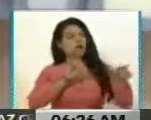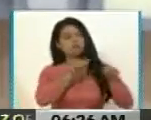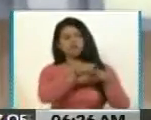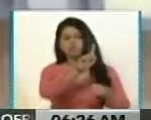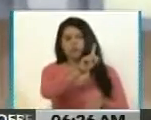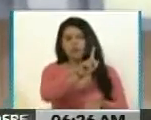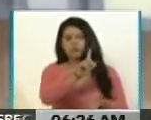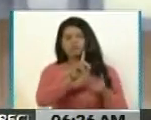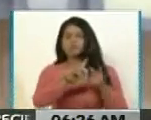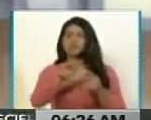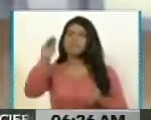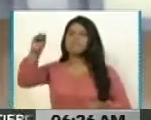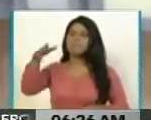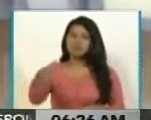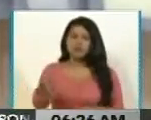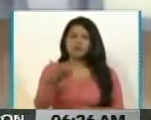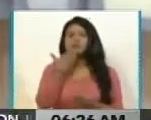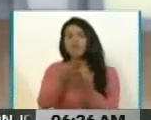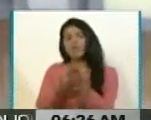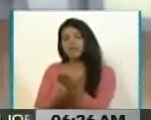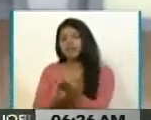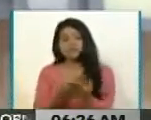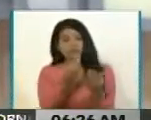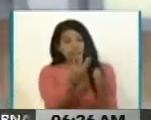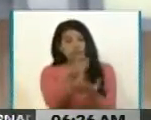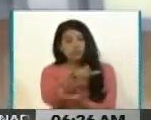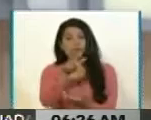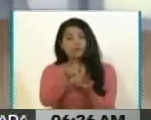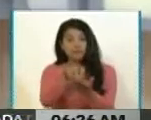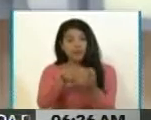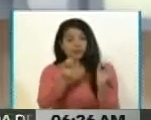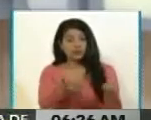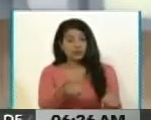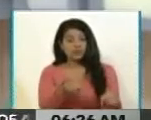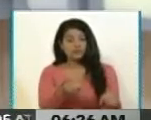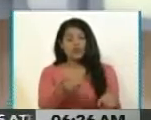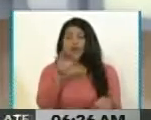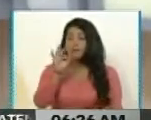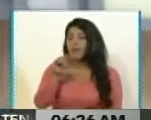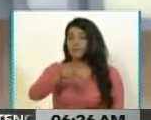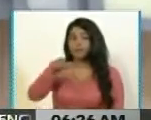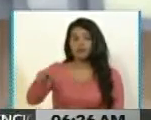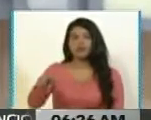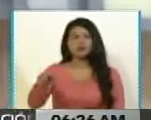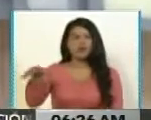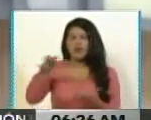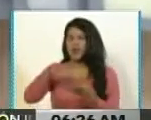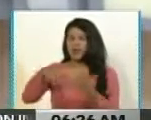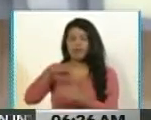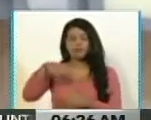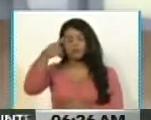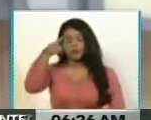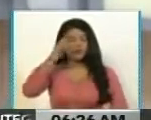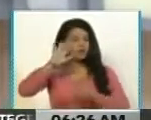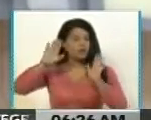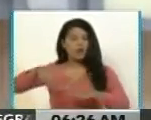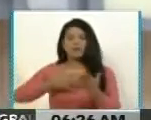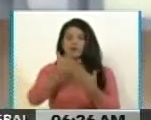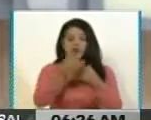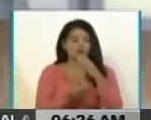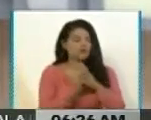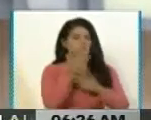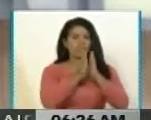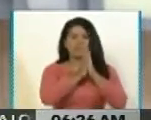cosas, haciendo propuestas, y gente que en medio de la crisis ha emprendido proyectos